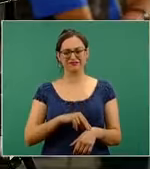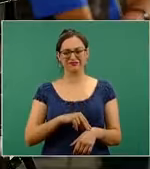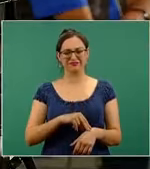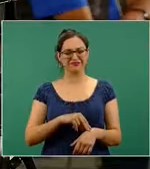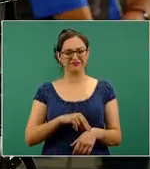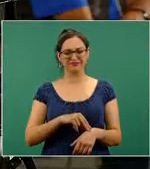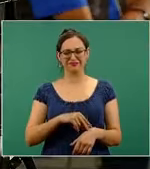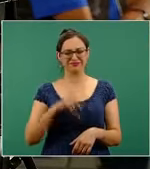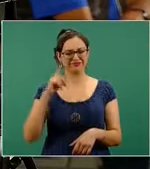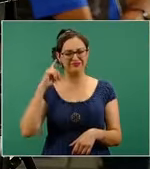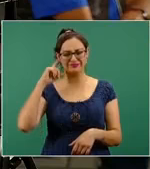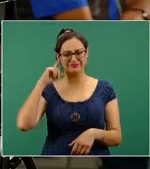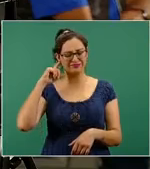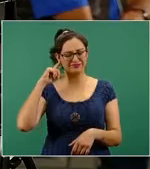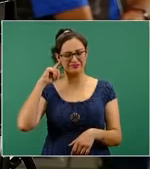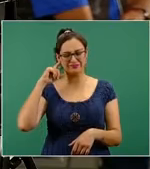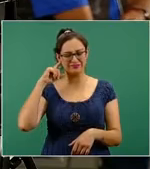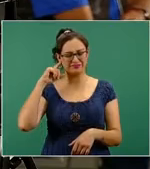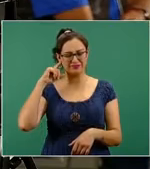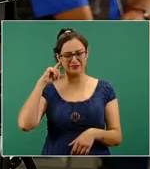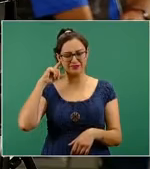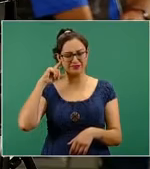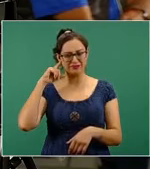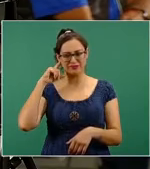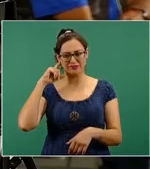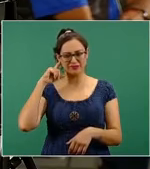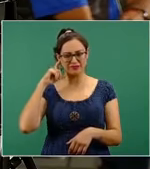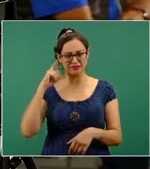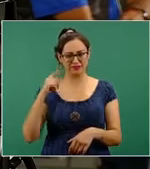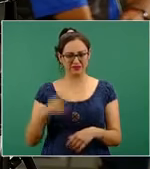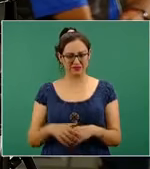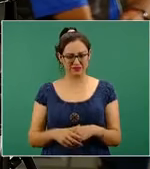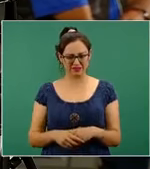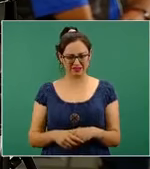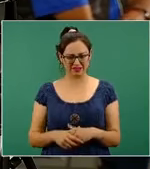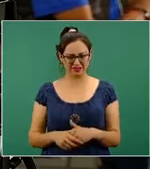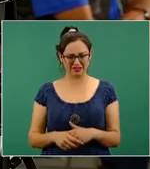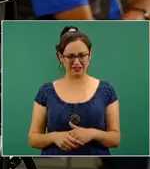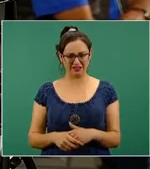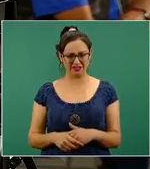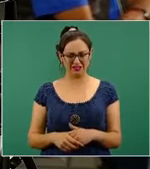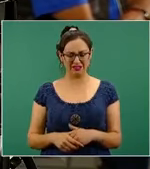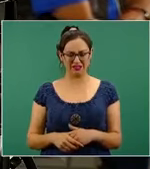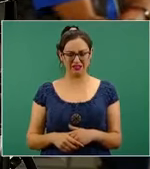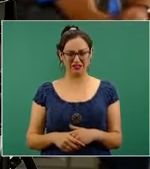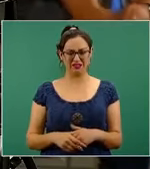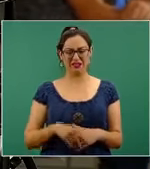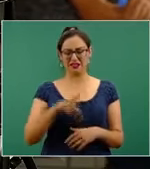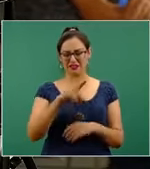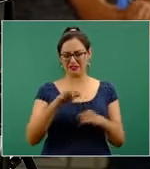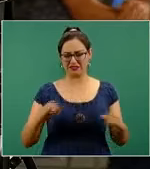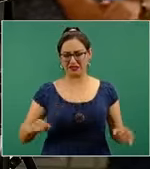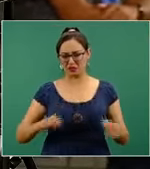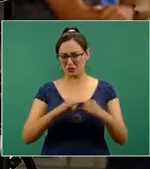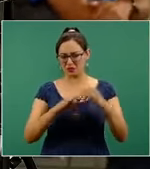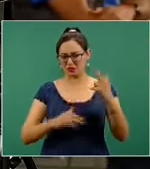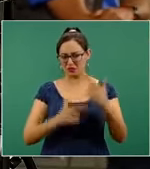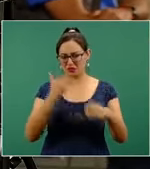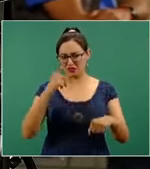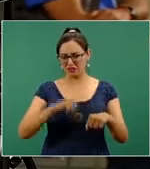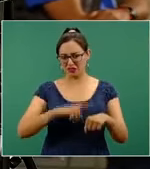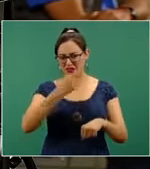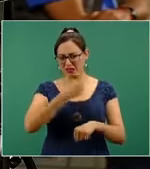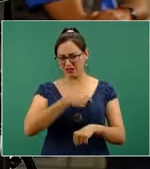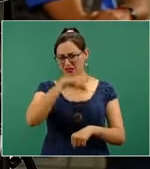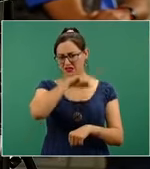políticas de alto impacto, como lo menciona el doctor Tedros, que piensan ustedes desde el Instituto Nacional de Salud Pública promover a